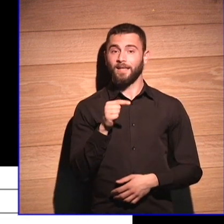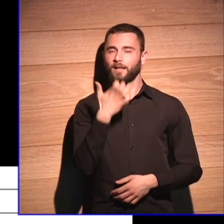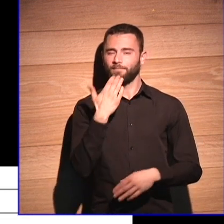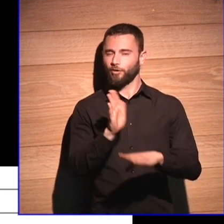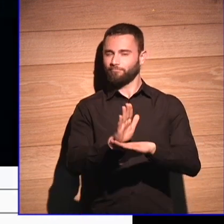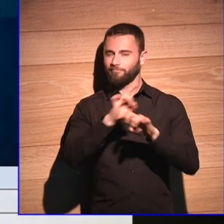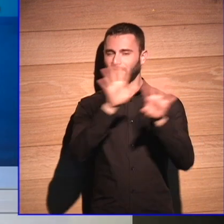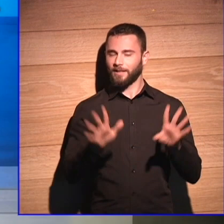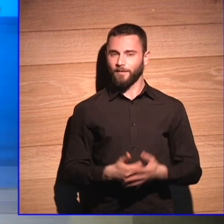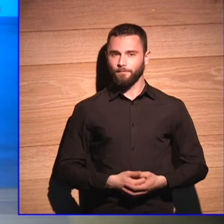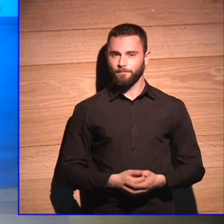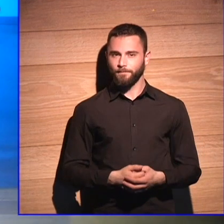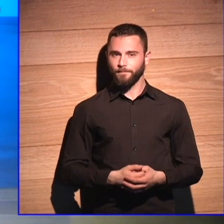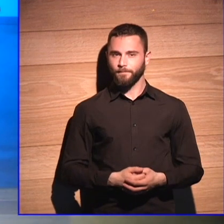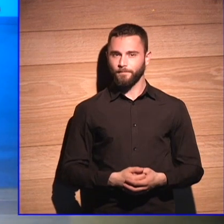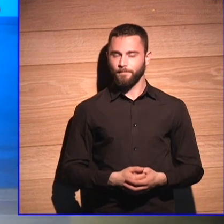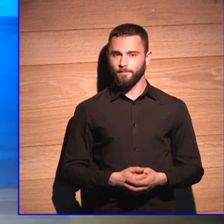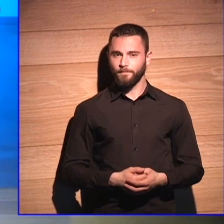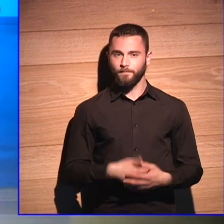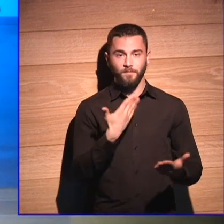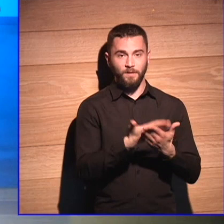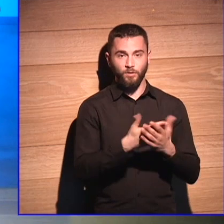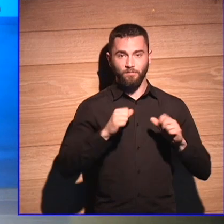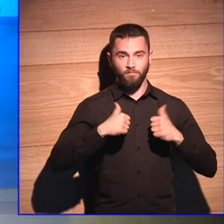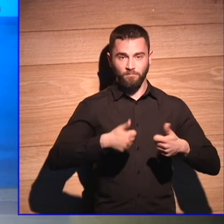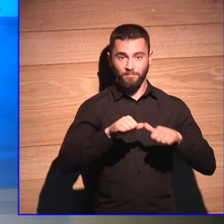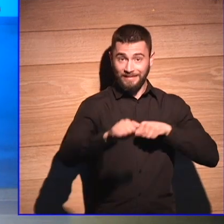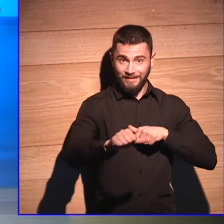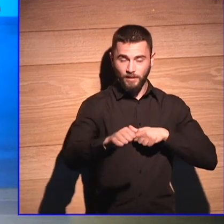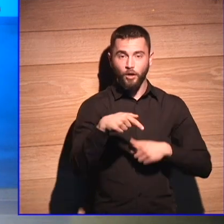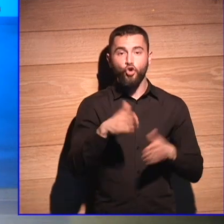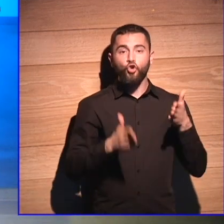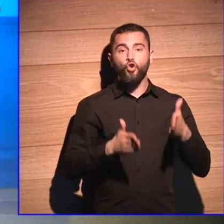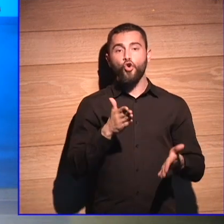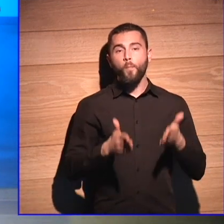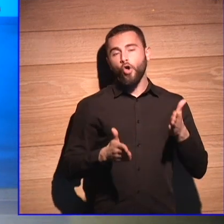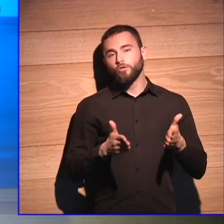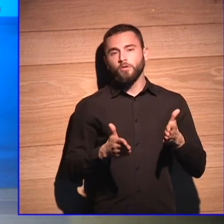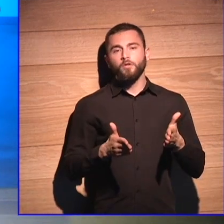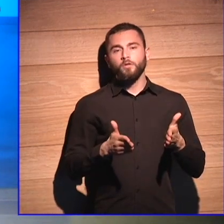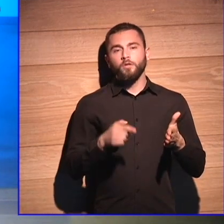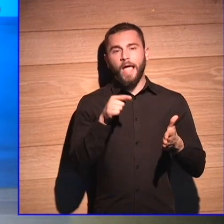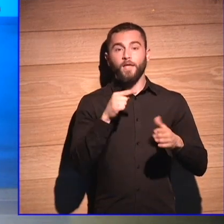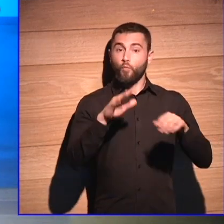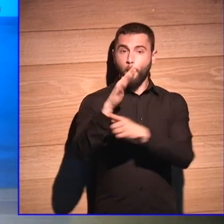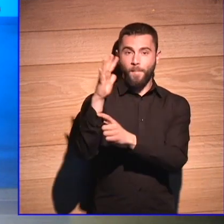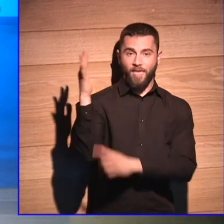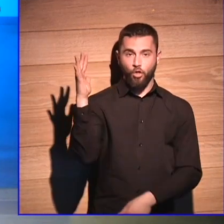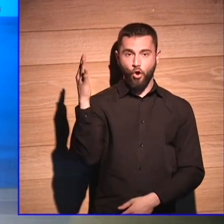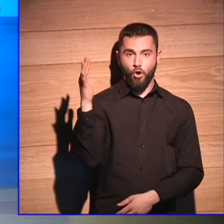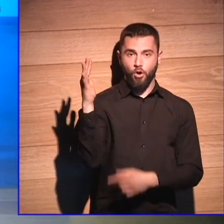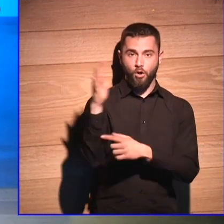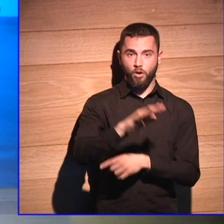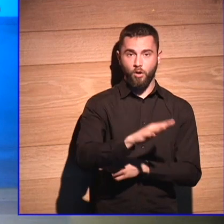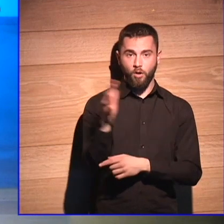esto. A partir de una demostración inicial, el robot, aquí es un brazo, pues